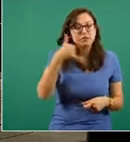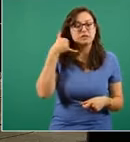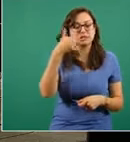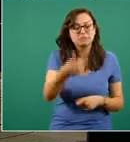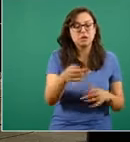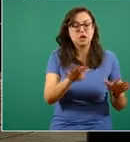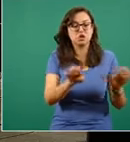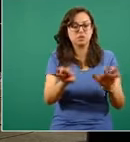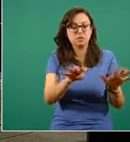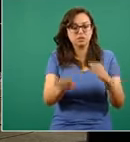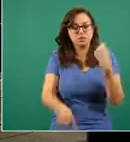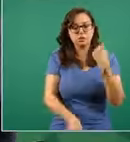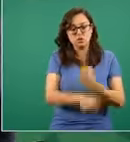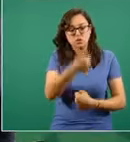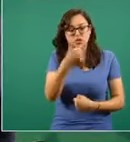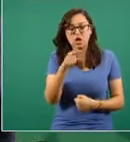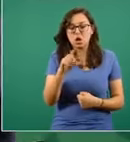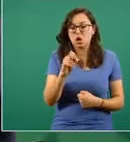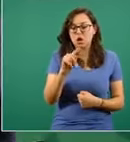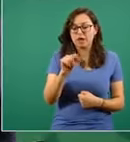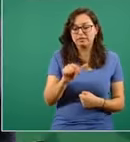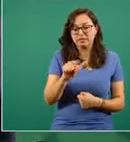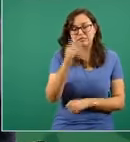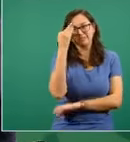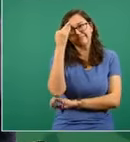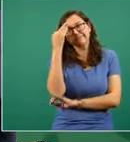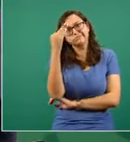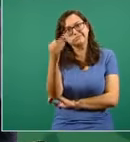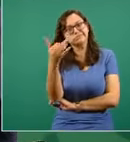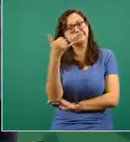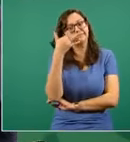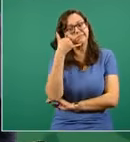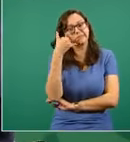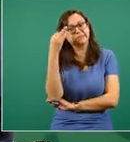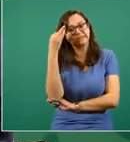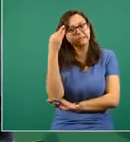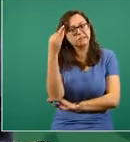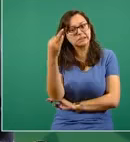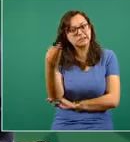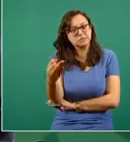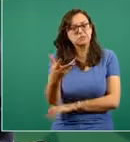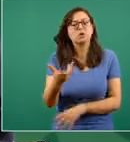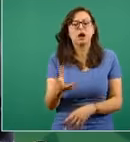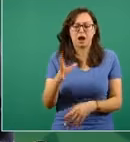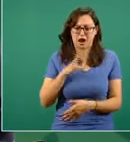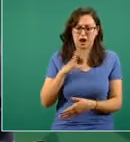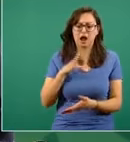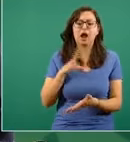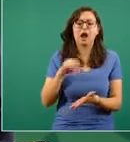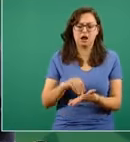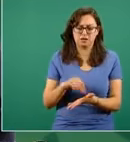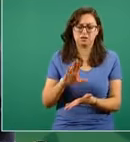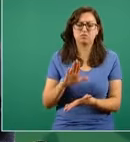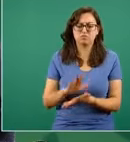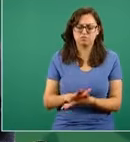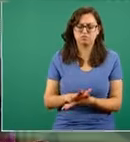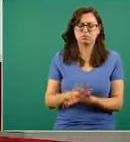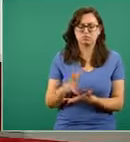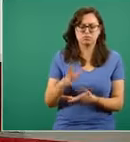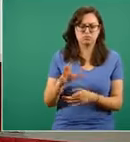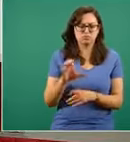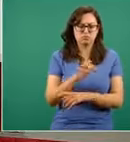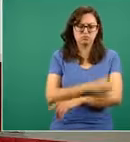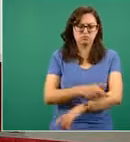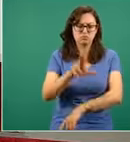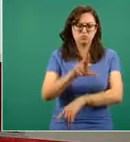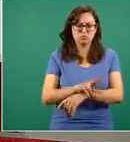atendida o que su tiempo de espera haya sido más prolongado de la habitual. Se tienen también los registros, hay una coordinación federal, hay